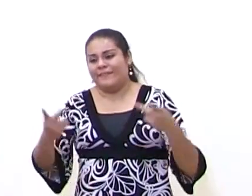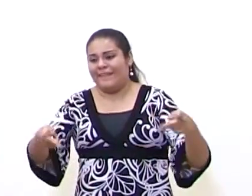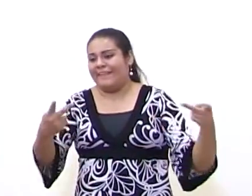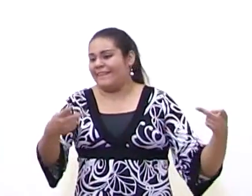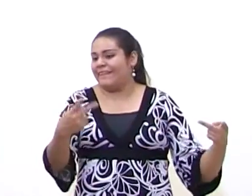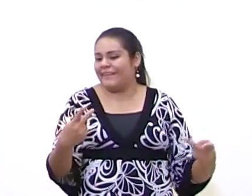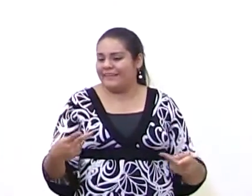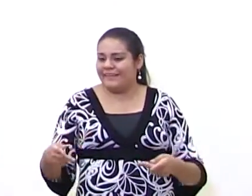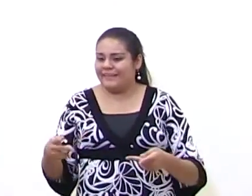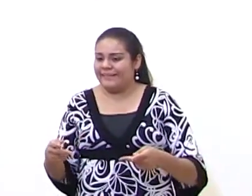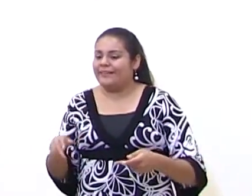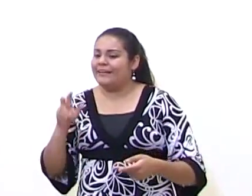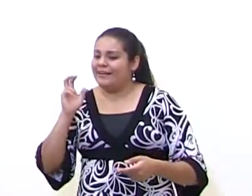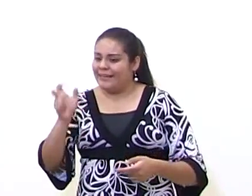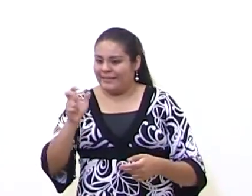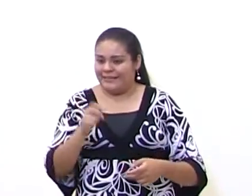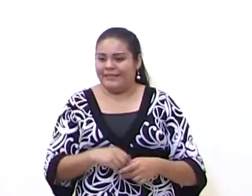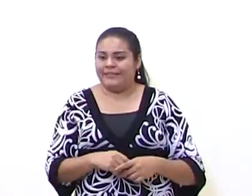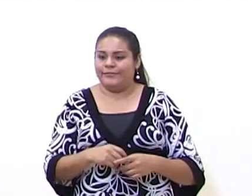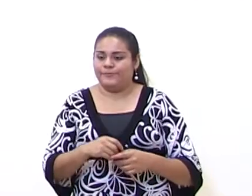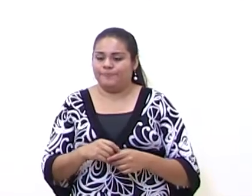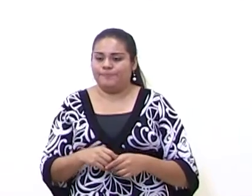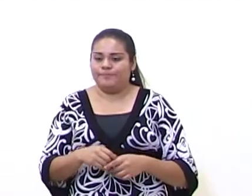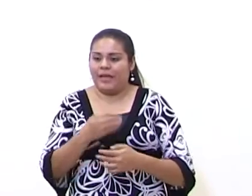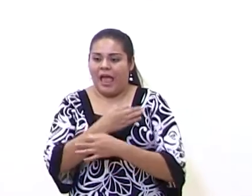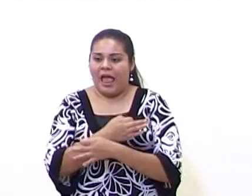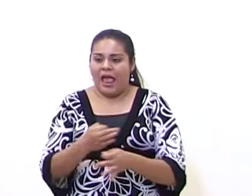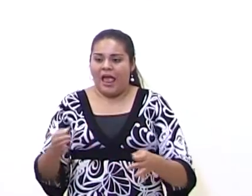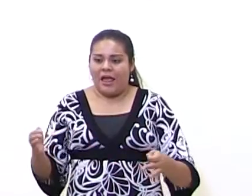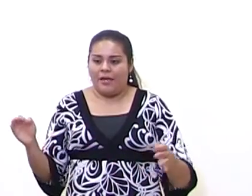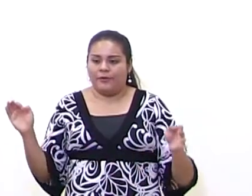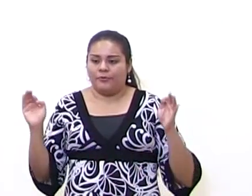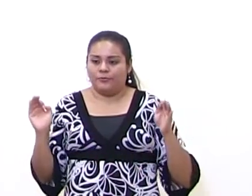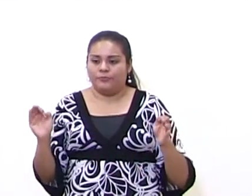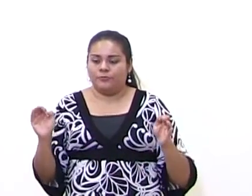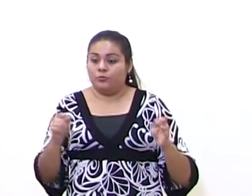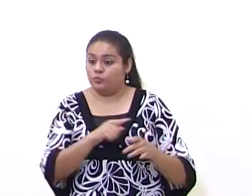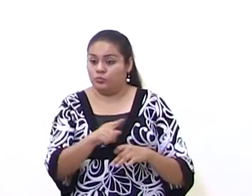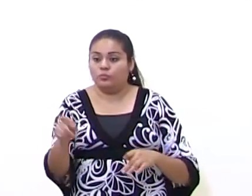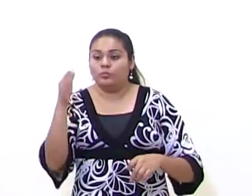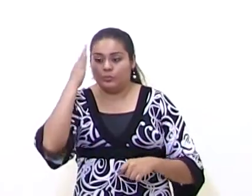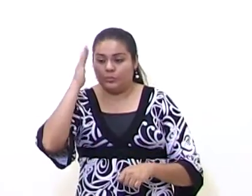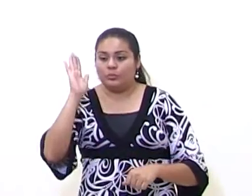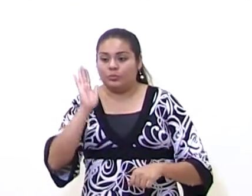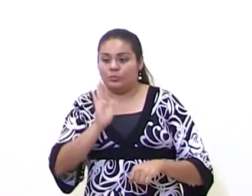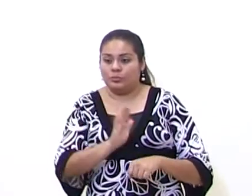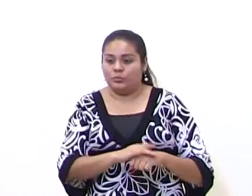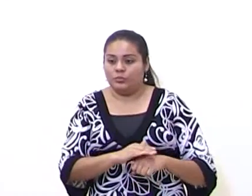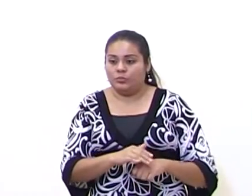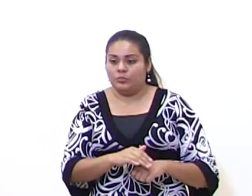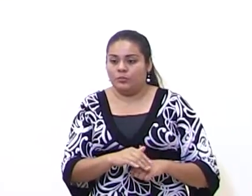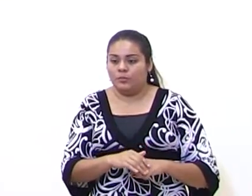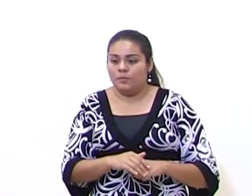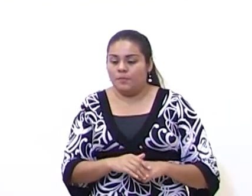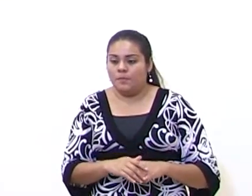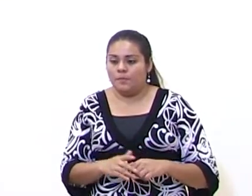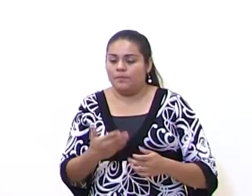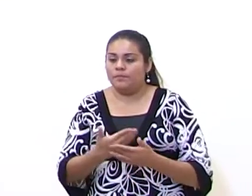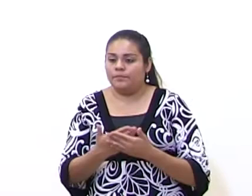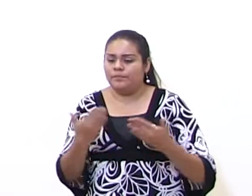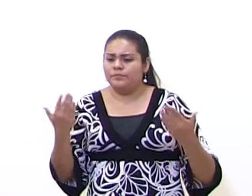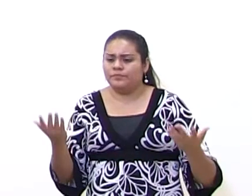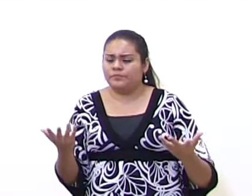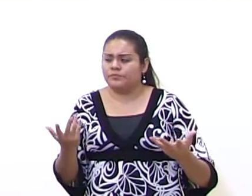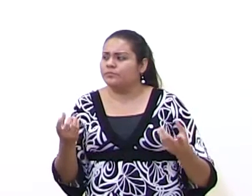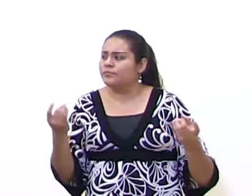parte de esa dinámica de mercado. Esto es muy importante que lo tengas en cuenta.